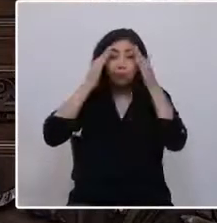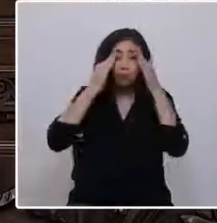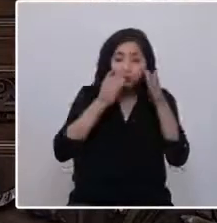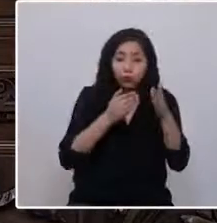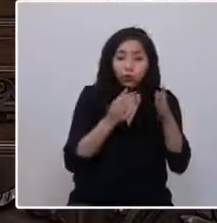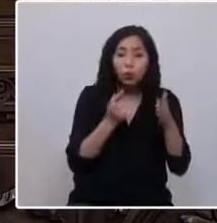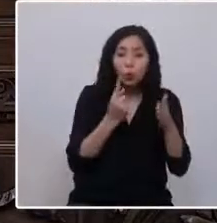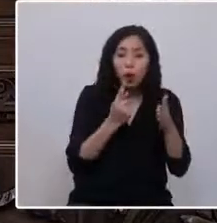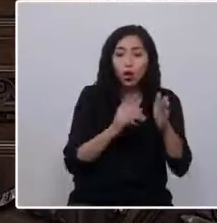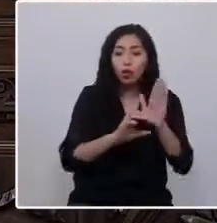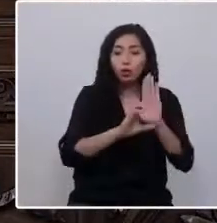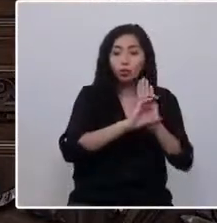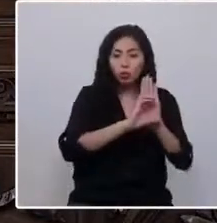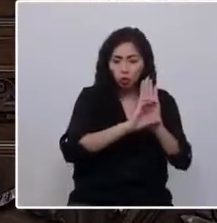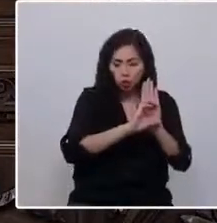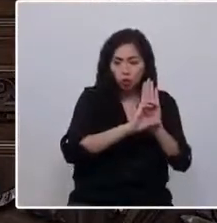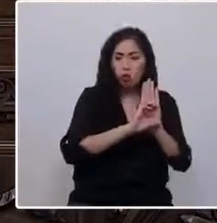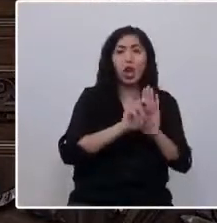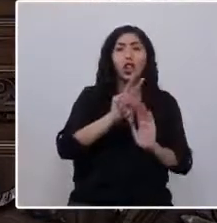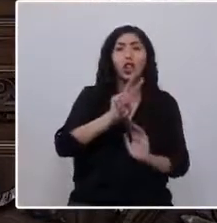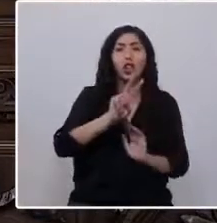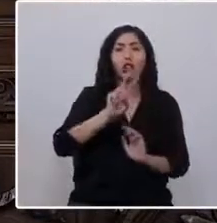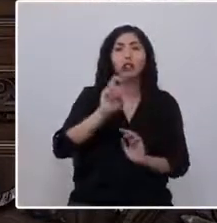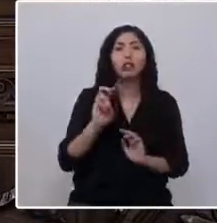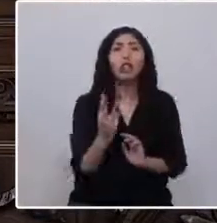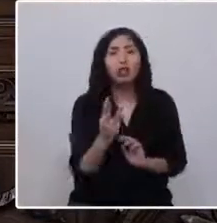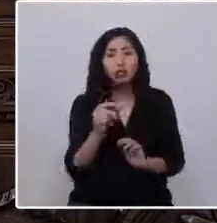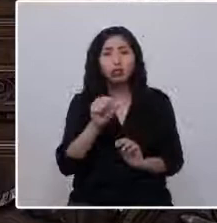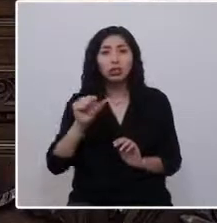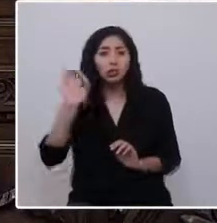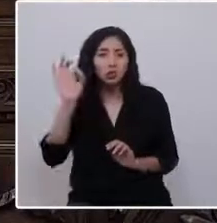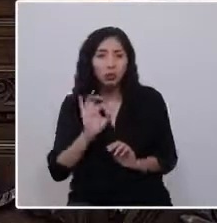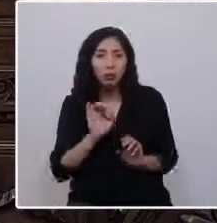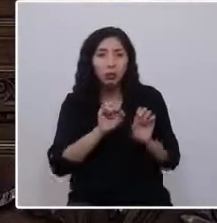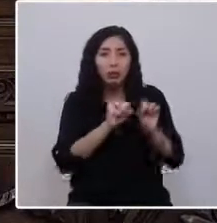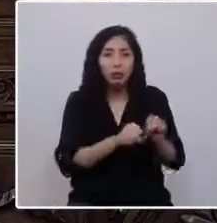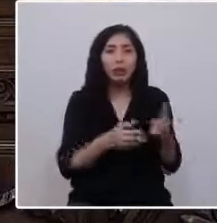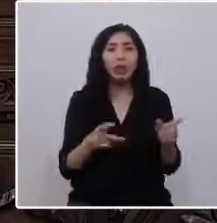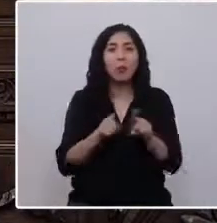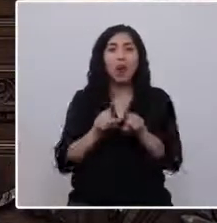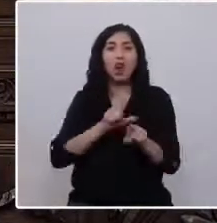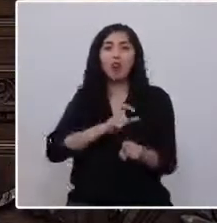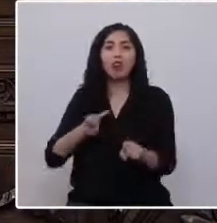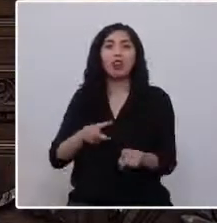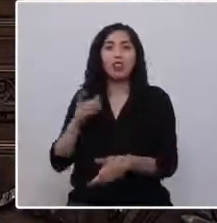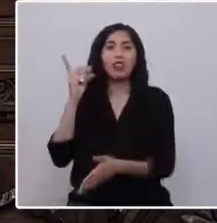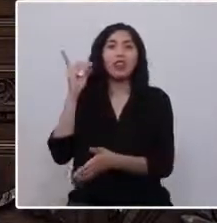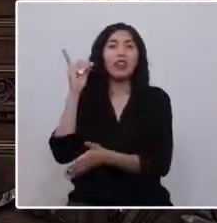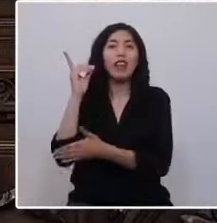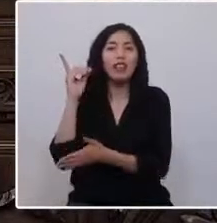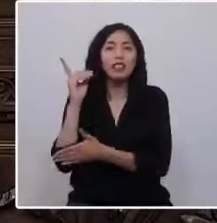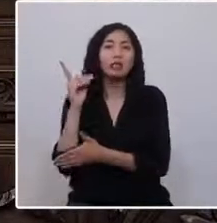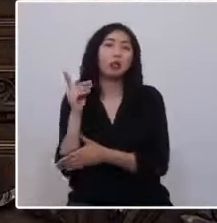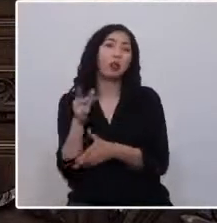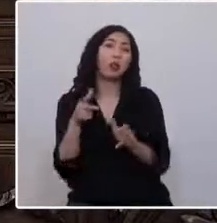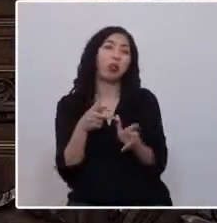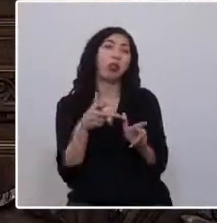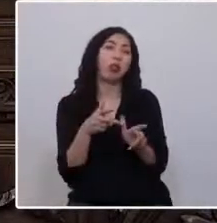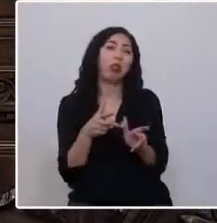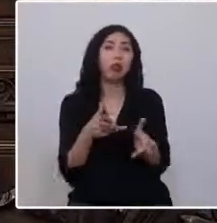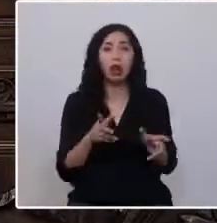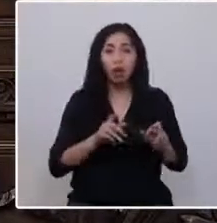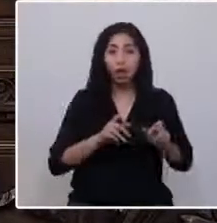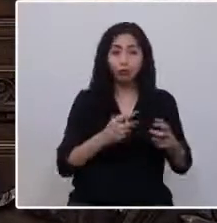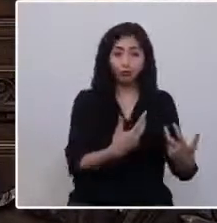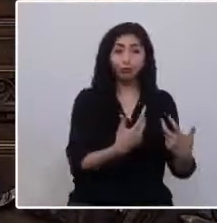los dos tercios el breve tiempo que tenemos para hacer la constitución y un gobierno derecha hostil a la convención pero este proceso